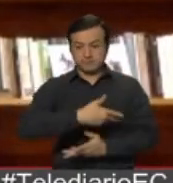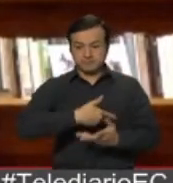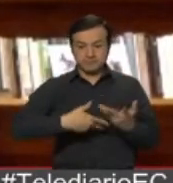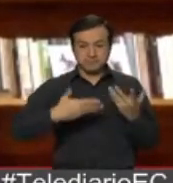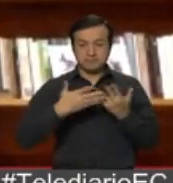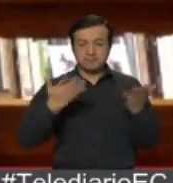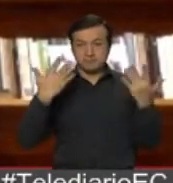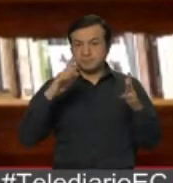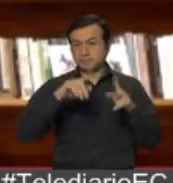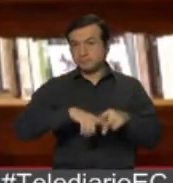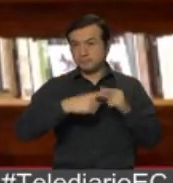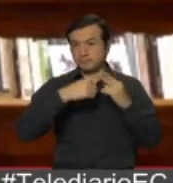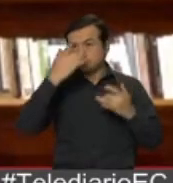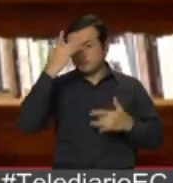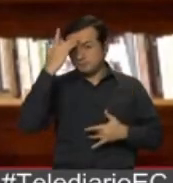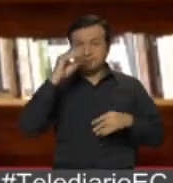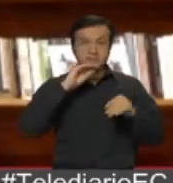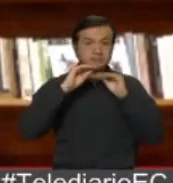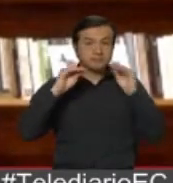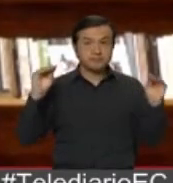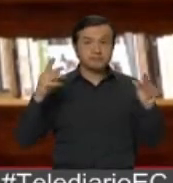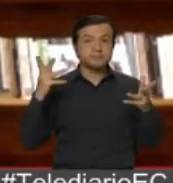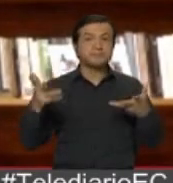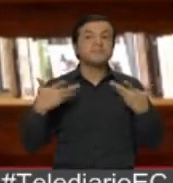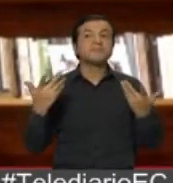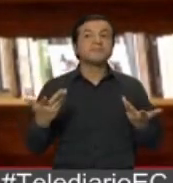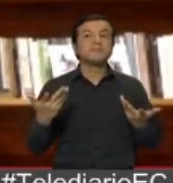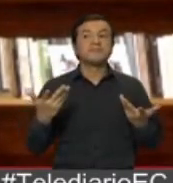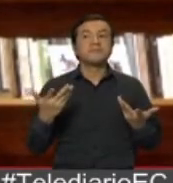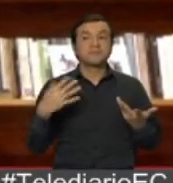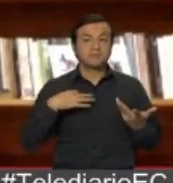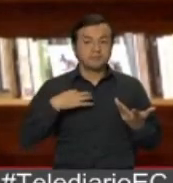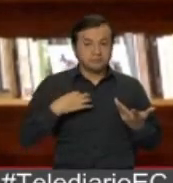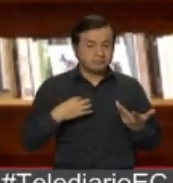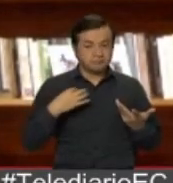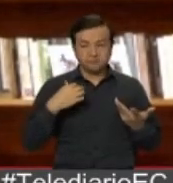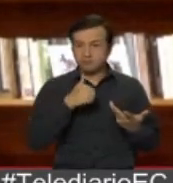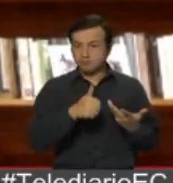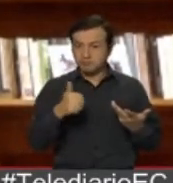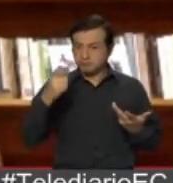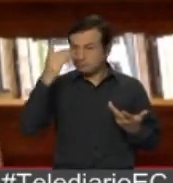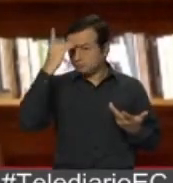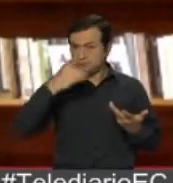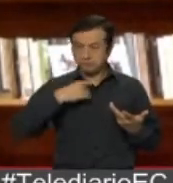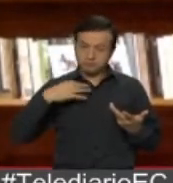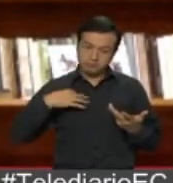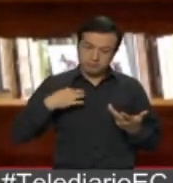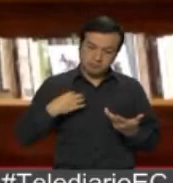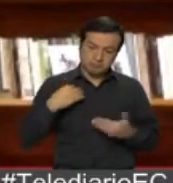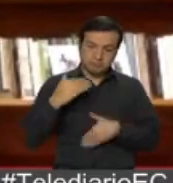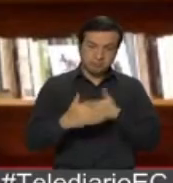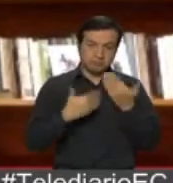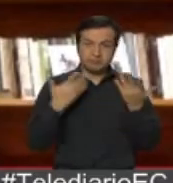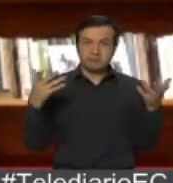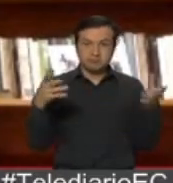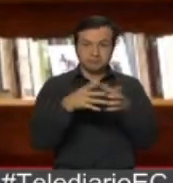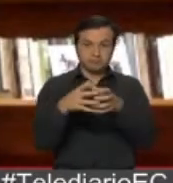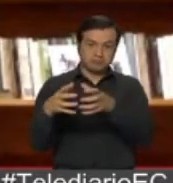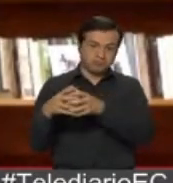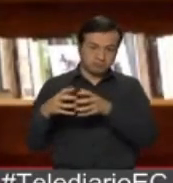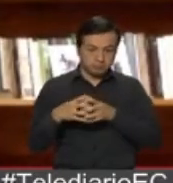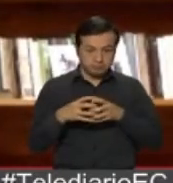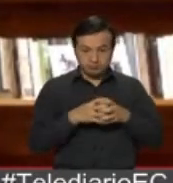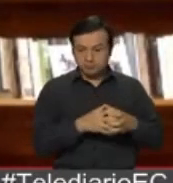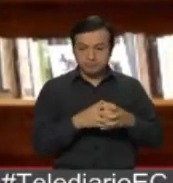la pandemia, ellos se declararon en un aislamiento voluntario. Ajá. Y fueron tomando cercos epidemiológicos y